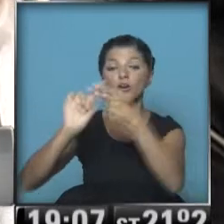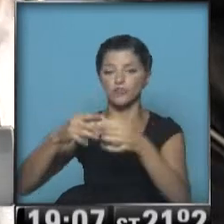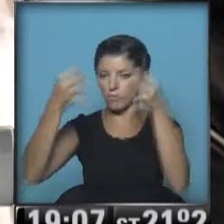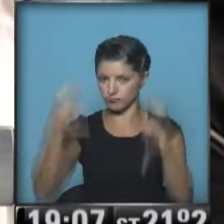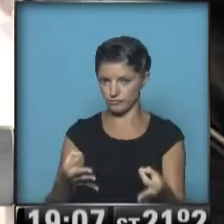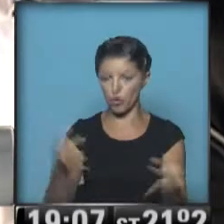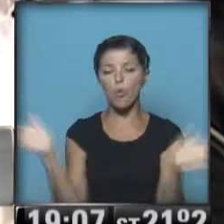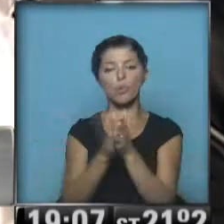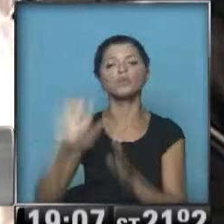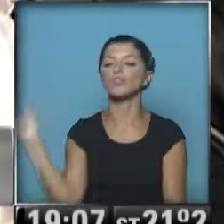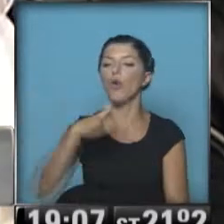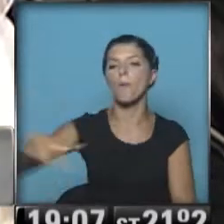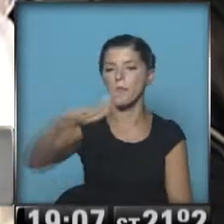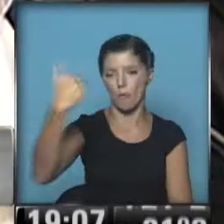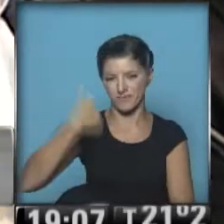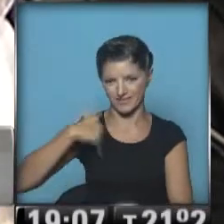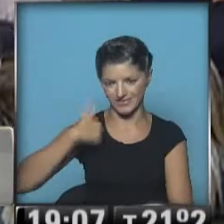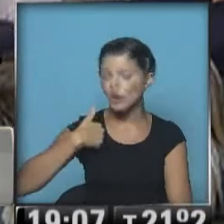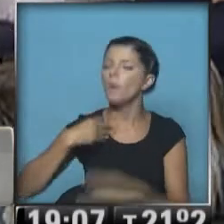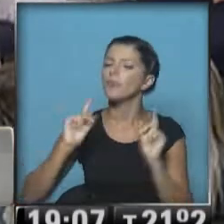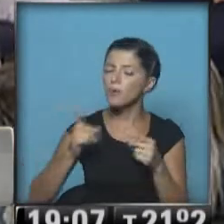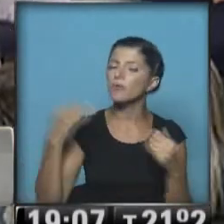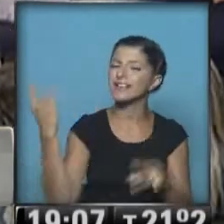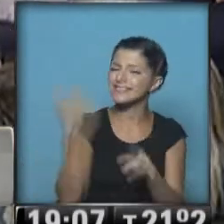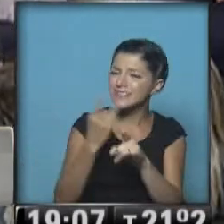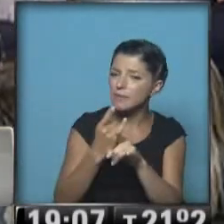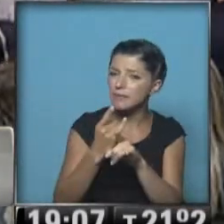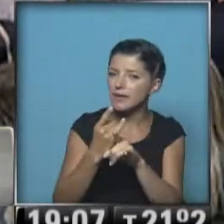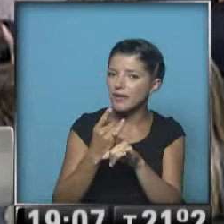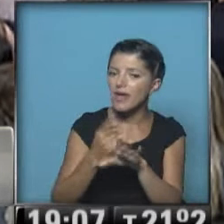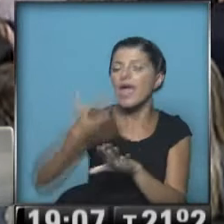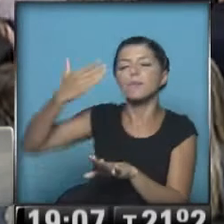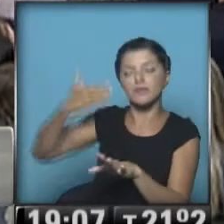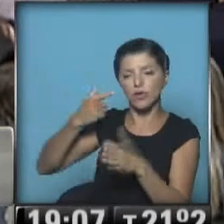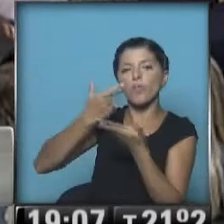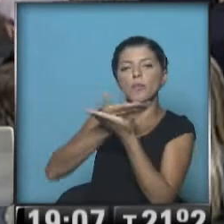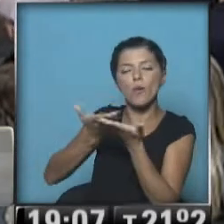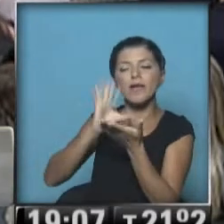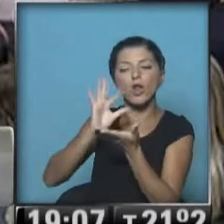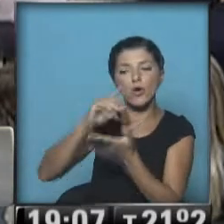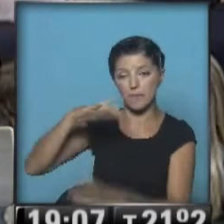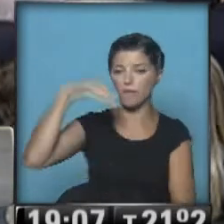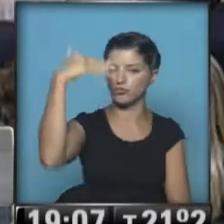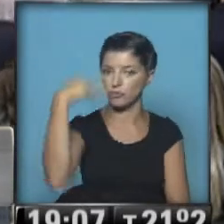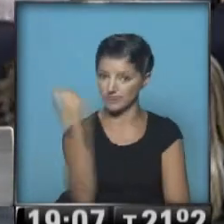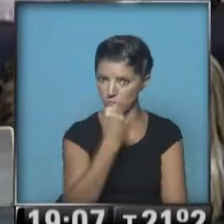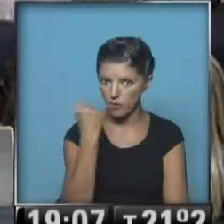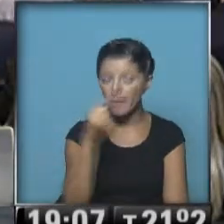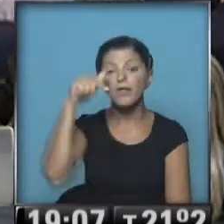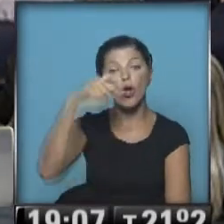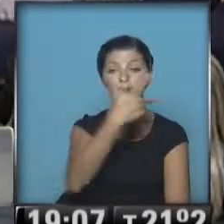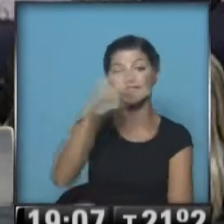junto a todo el pueblo argentino. Y porque siempre, siempre el pasado dice cosas que interesan al futuro. Hoy, a 39 años del